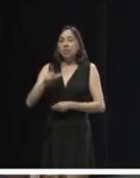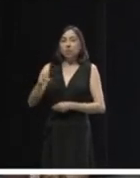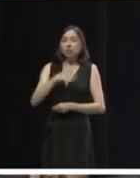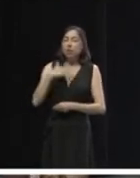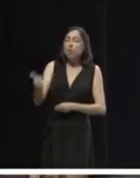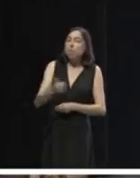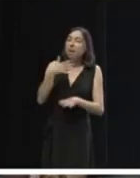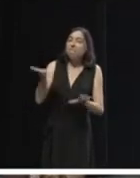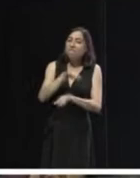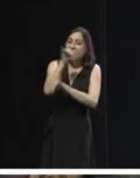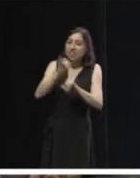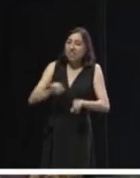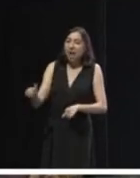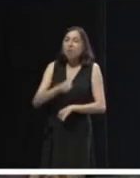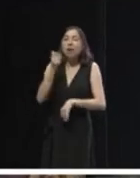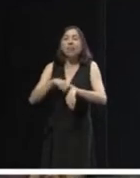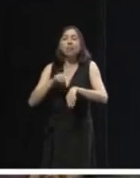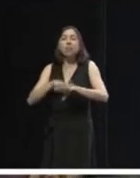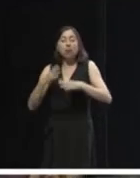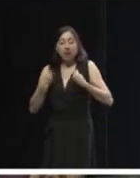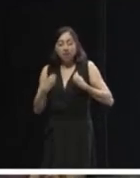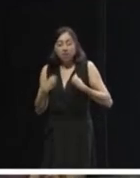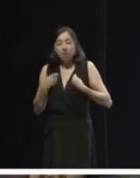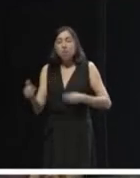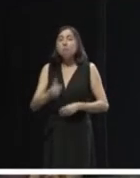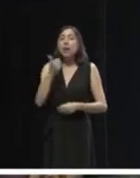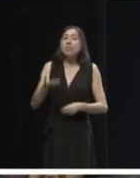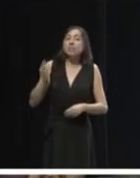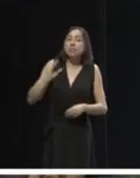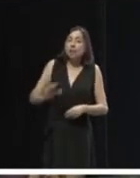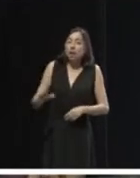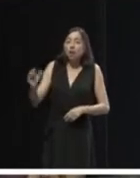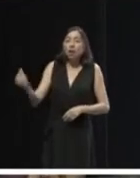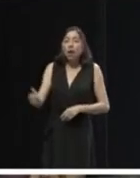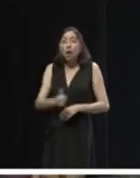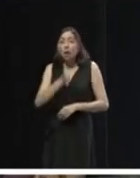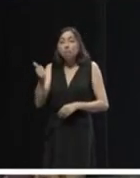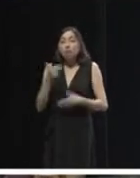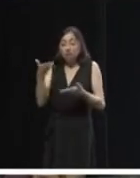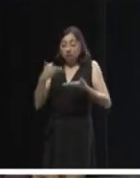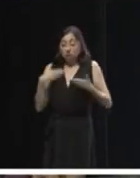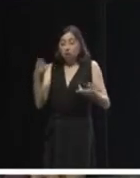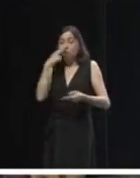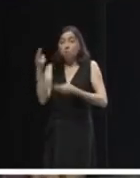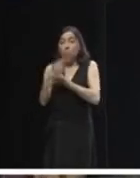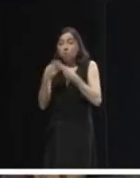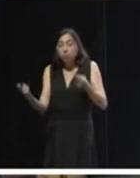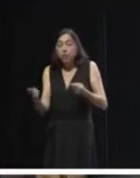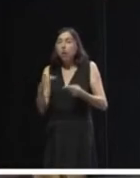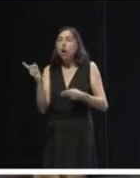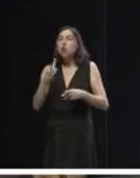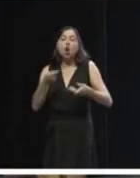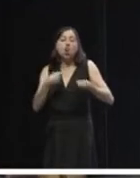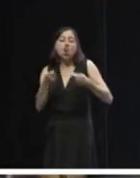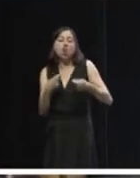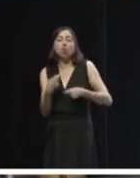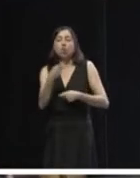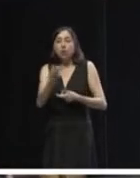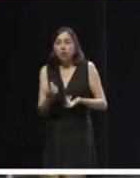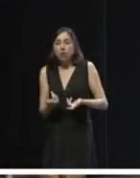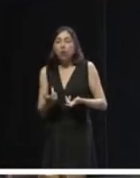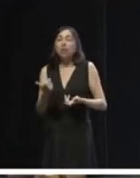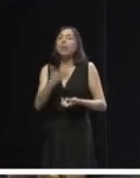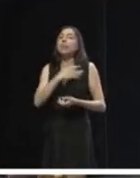más tiempo para vivir, que quiere más salarios, que quiere más sanidad pública y no hacer negocio con ella, que quiere ratios